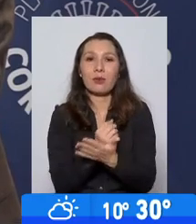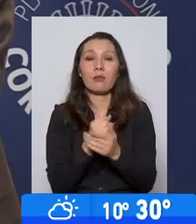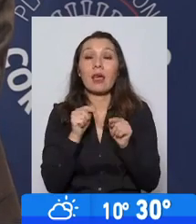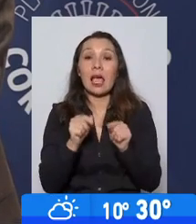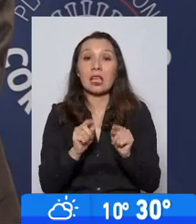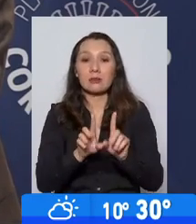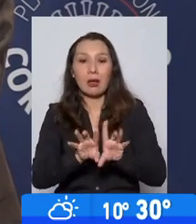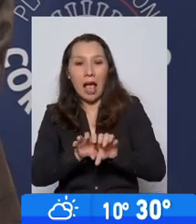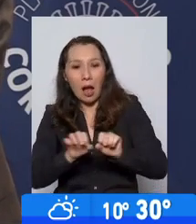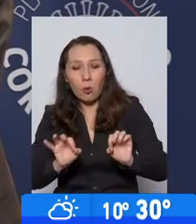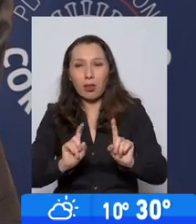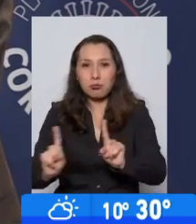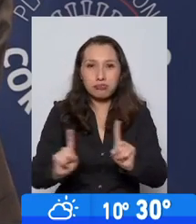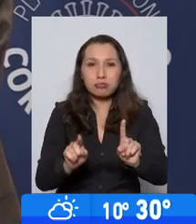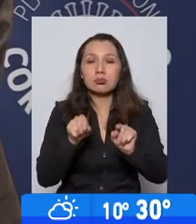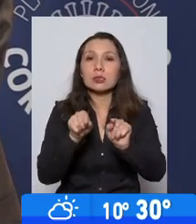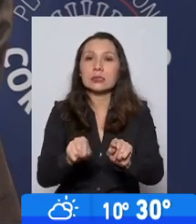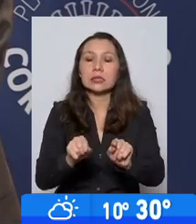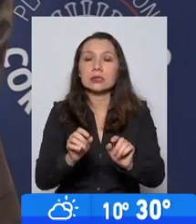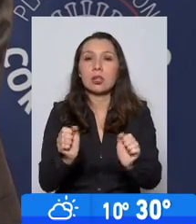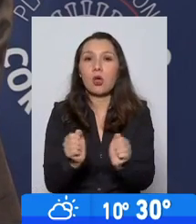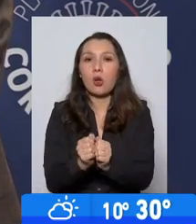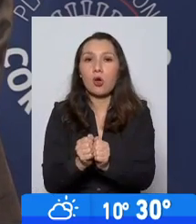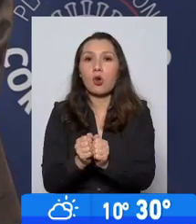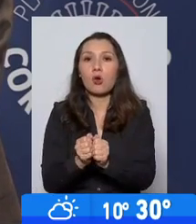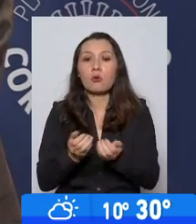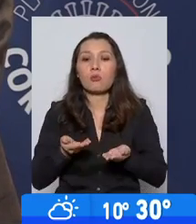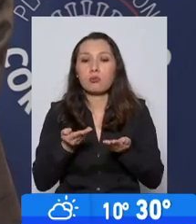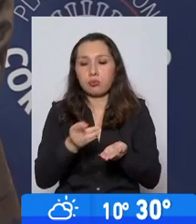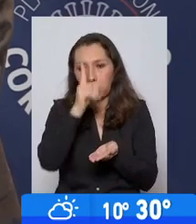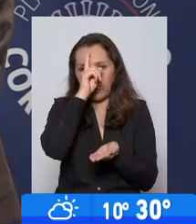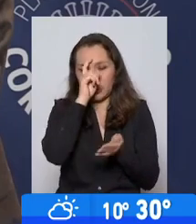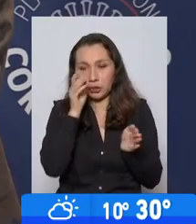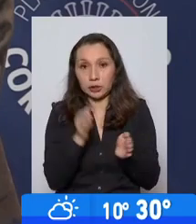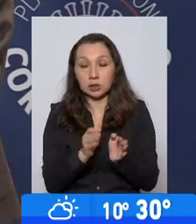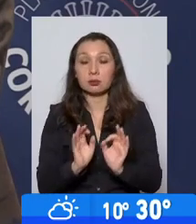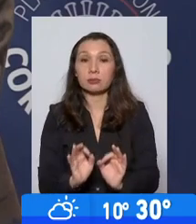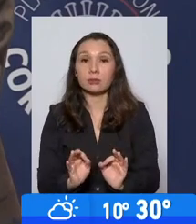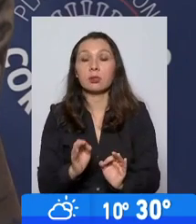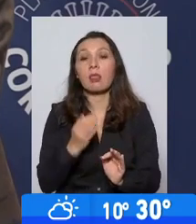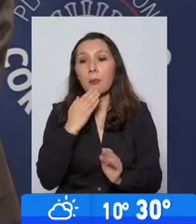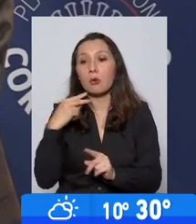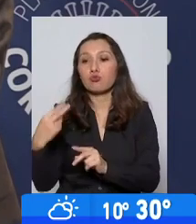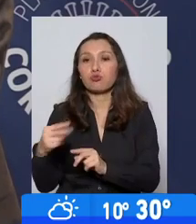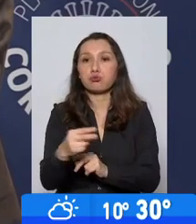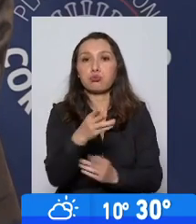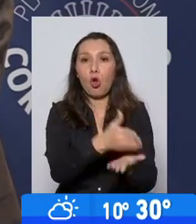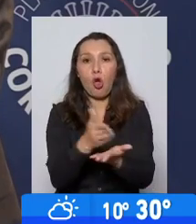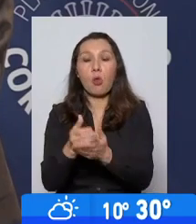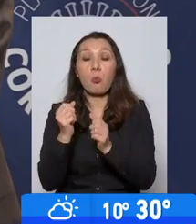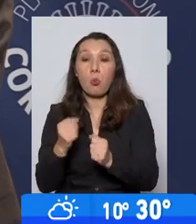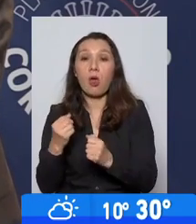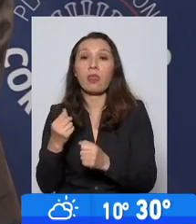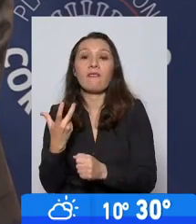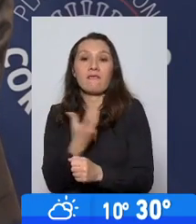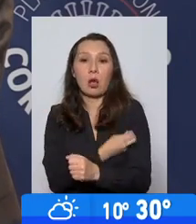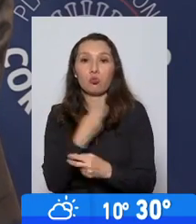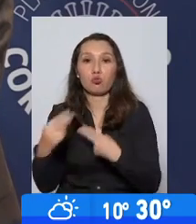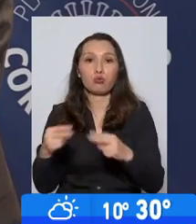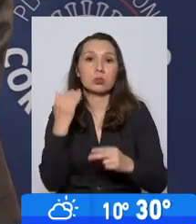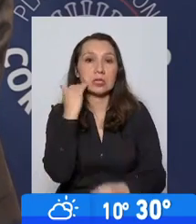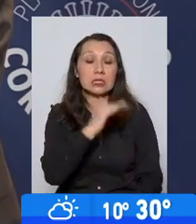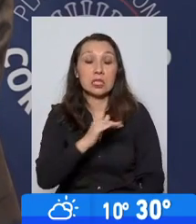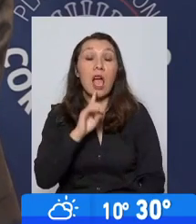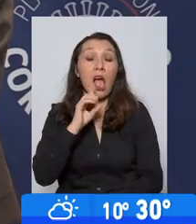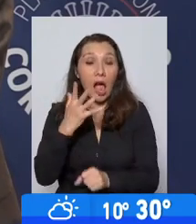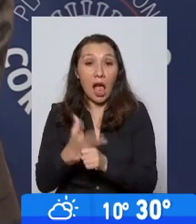esta coordinación eficiente con la atención primaria y efectivamente con los colegios para poder vacunar a sus niños. Tenemos